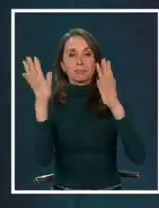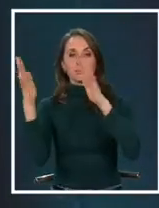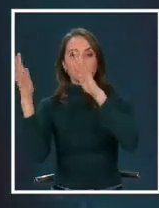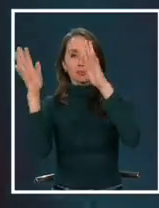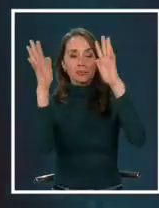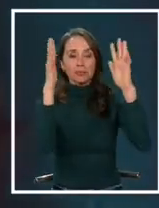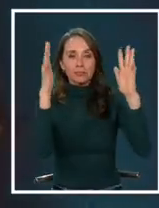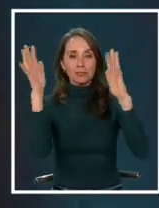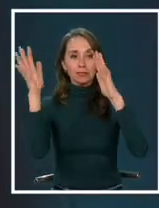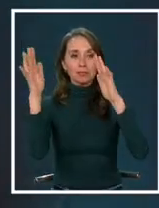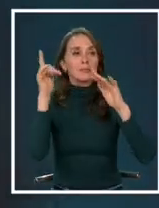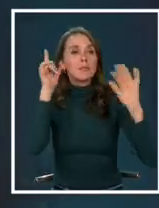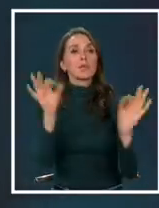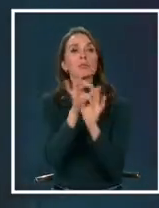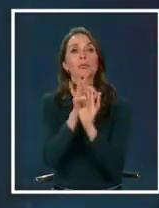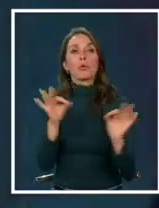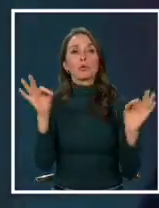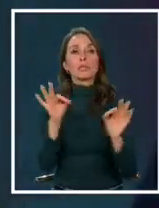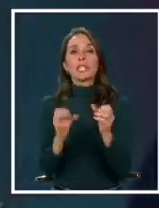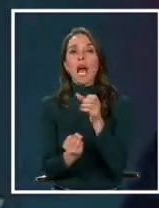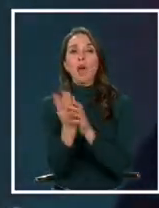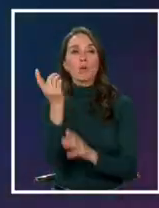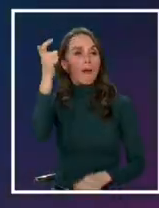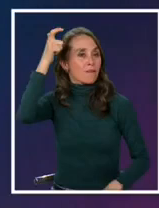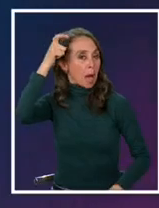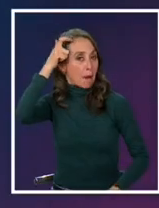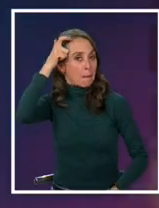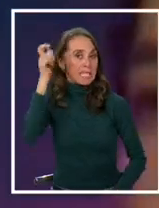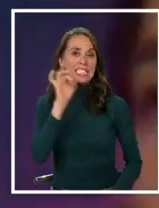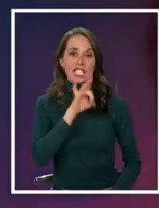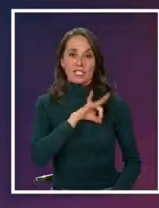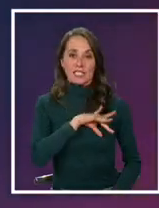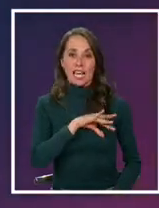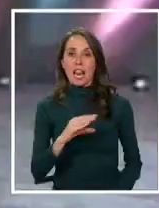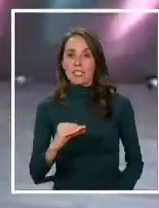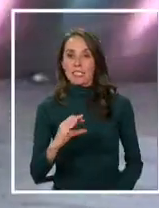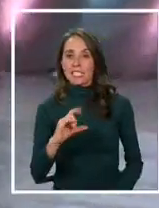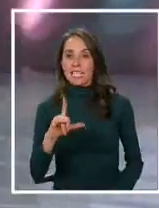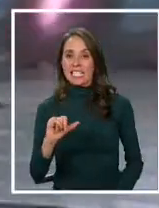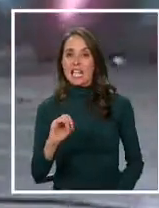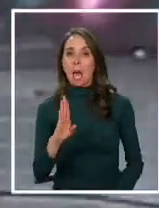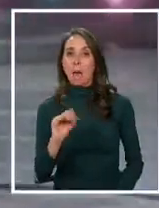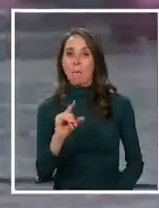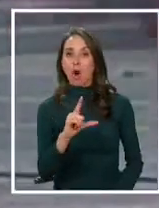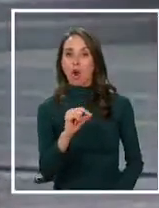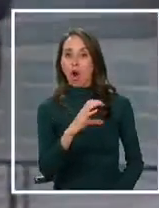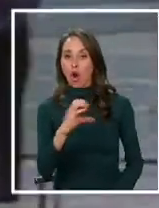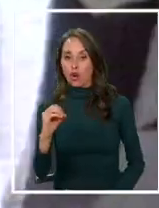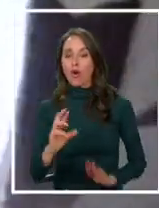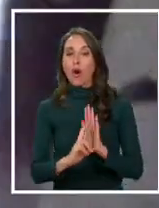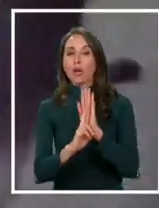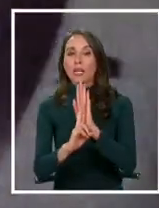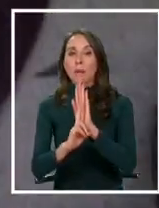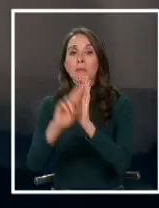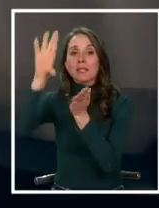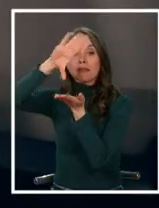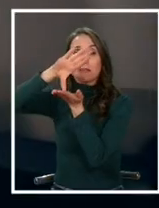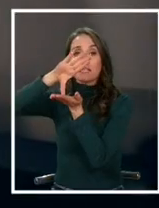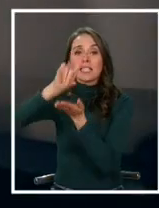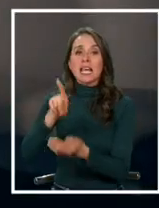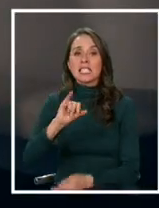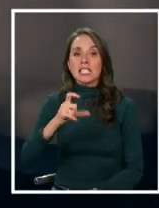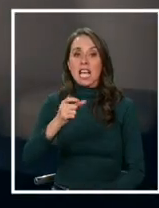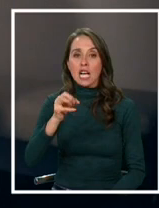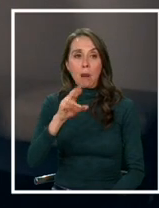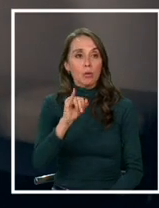boloco a la nueva Miss chile Cecilia polloco que nos ha de representar en Singapur pero